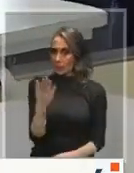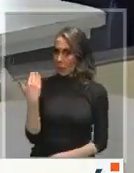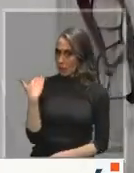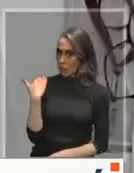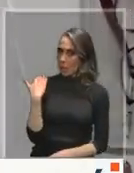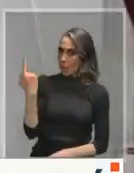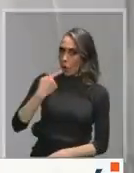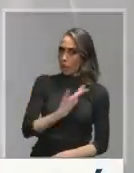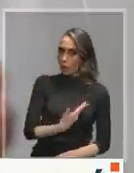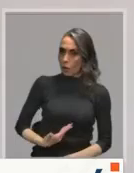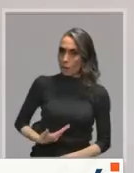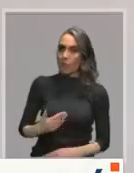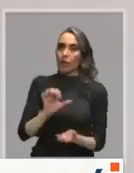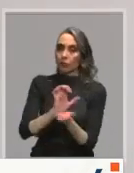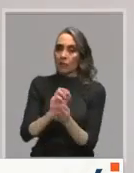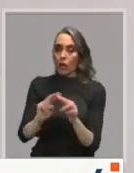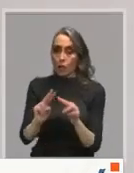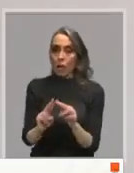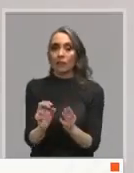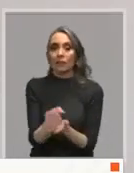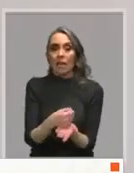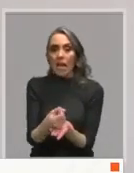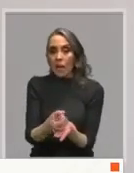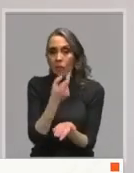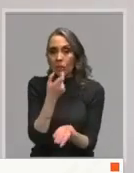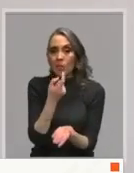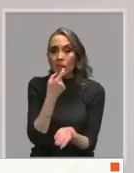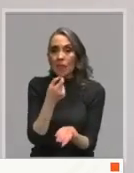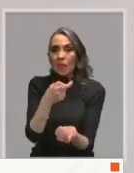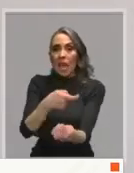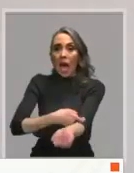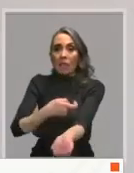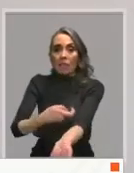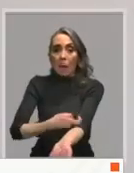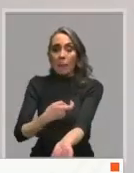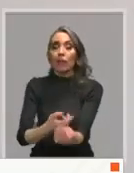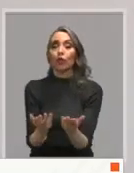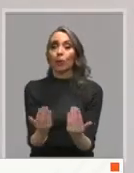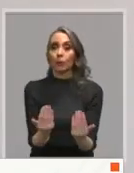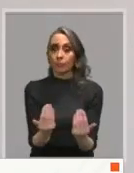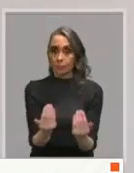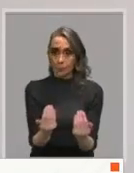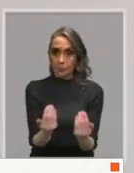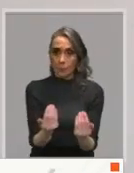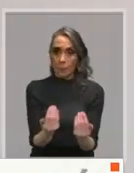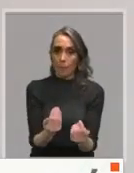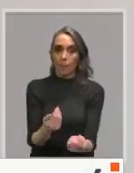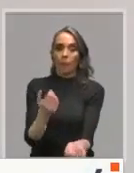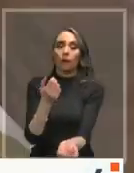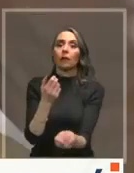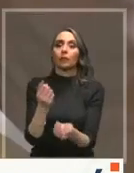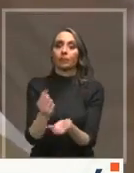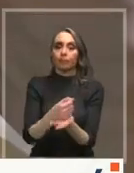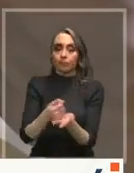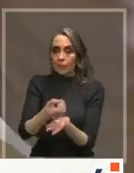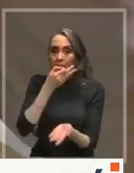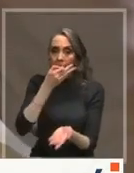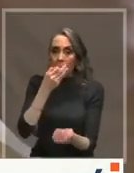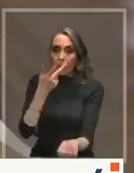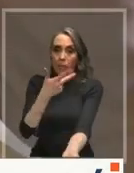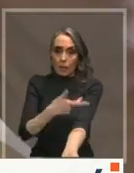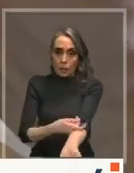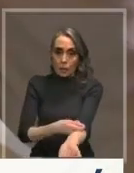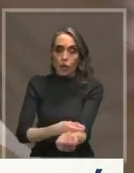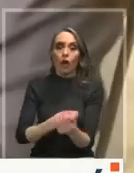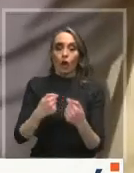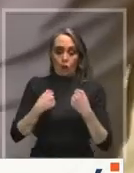tomar acciones como Estado. Es un tratamiento que requiere de drogas o fármacos que modifican el